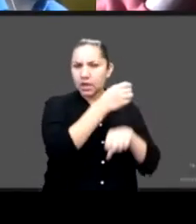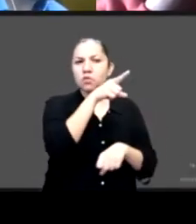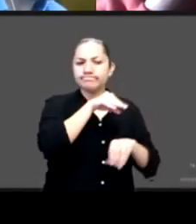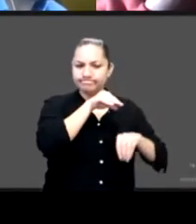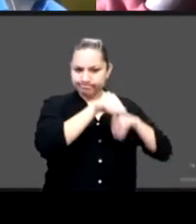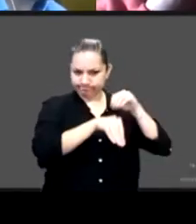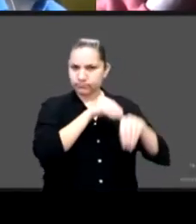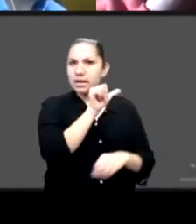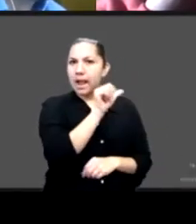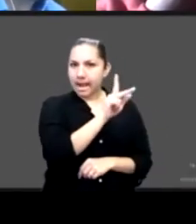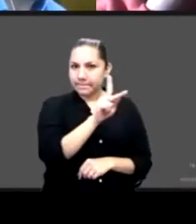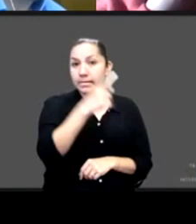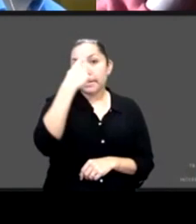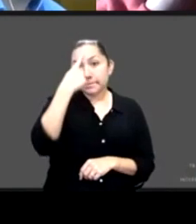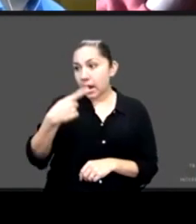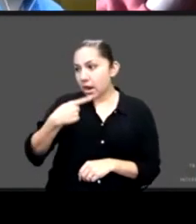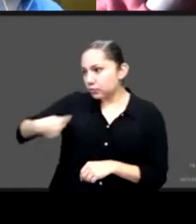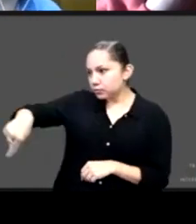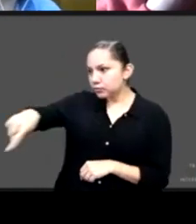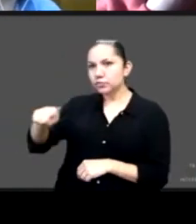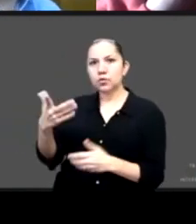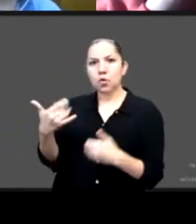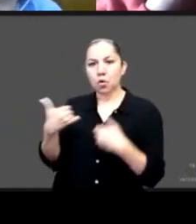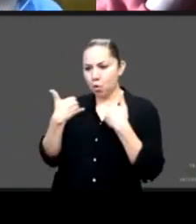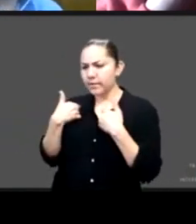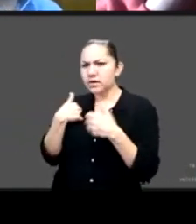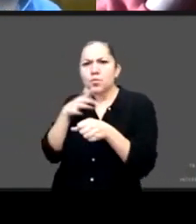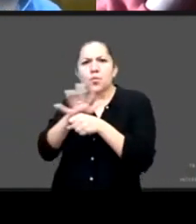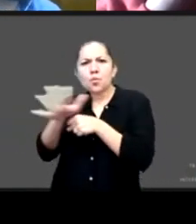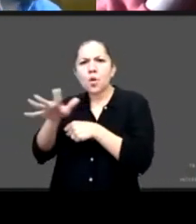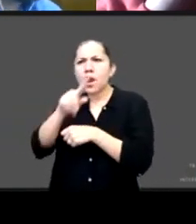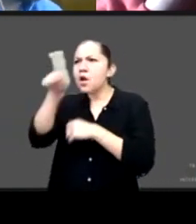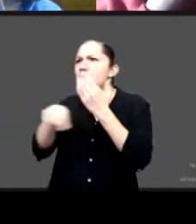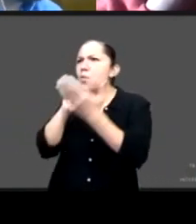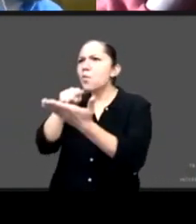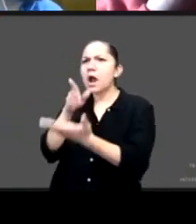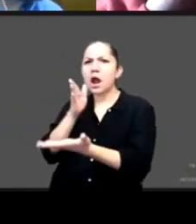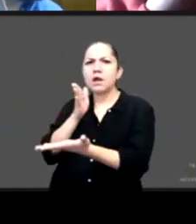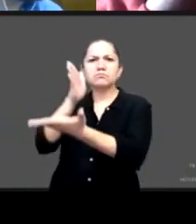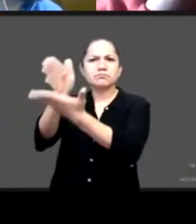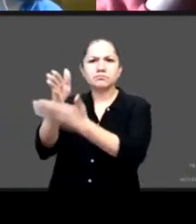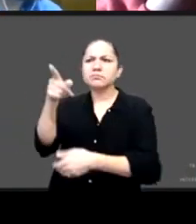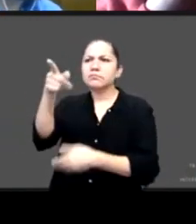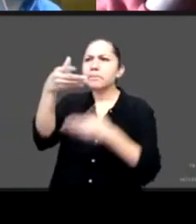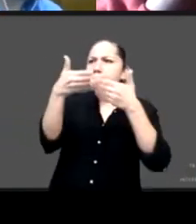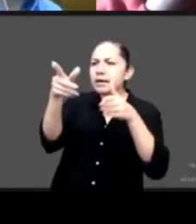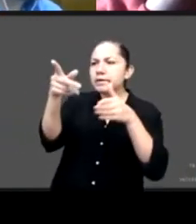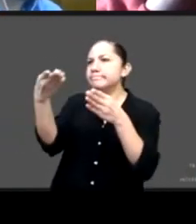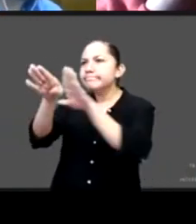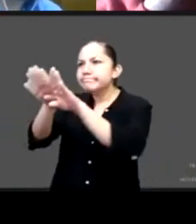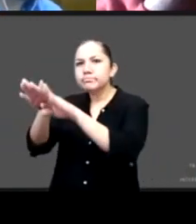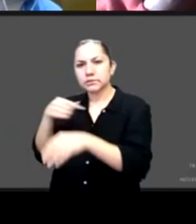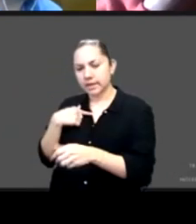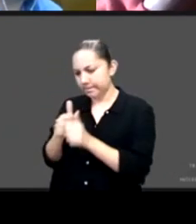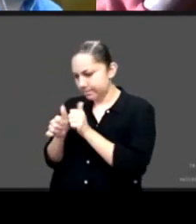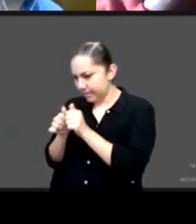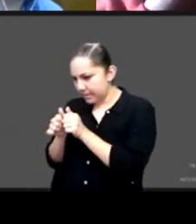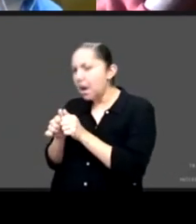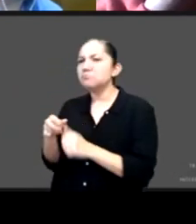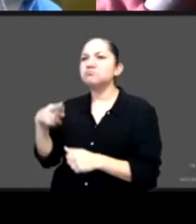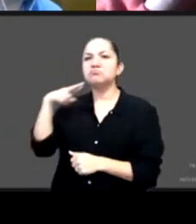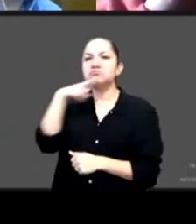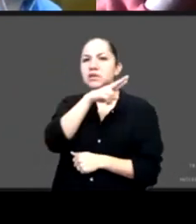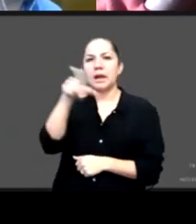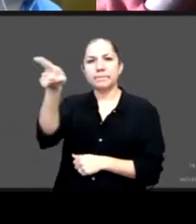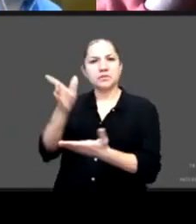pueda saber a qué servicio amigable puedo acceder de manera muy rápida. Entonces, de manera conjunta, te decía, todos estos